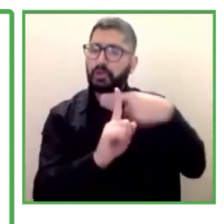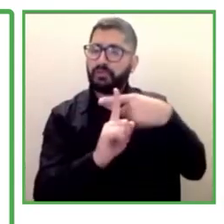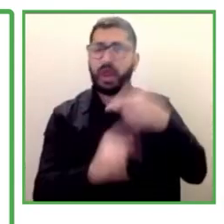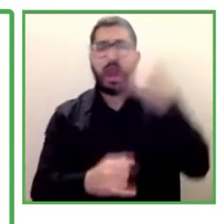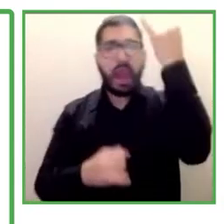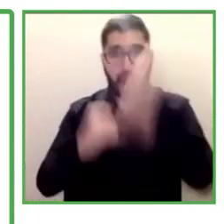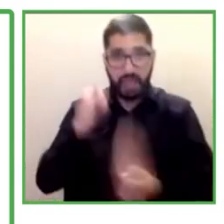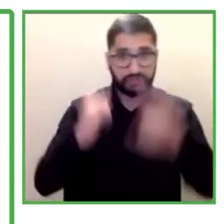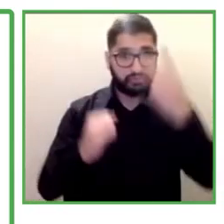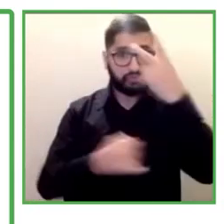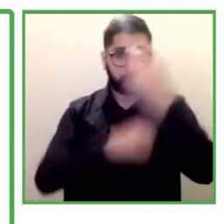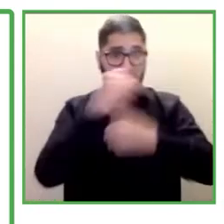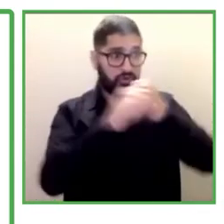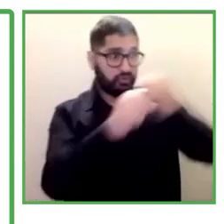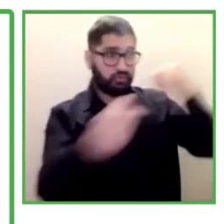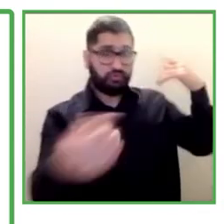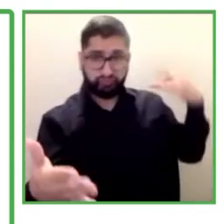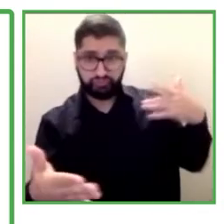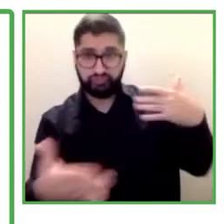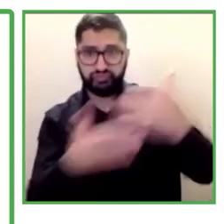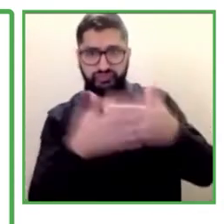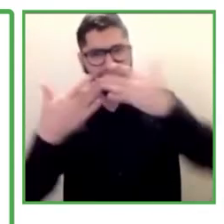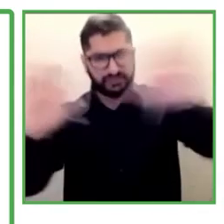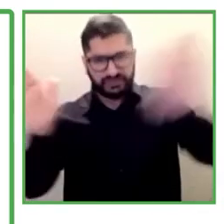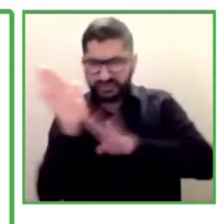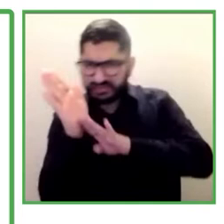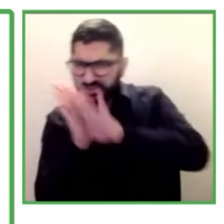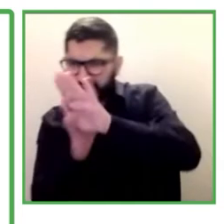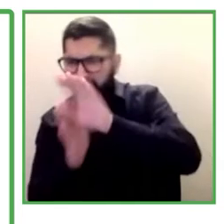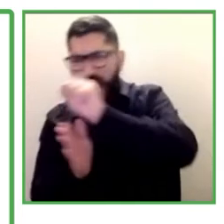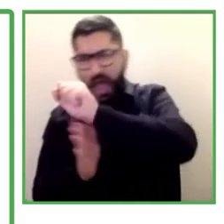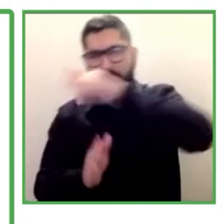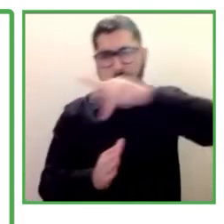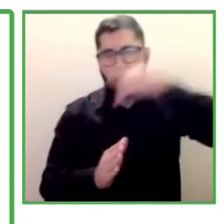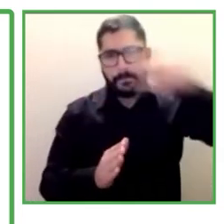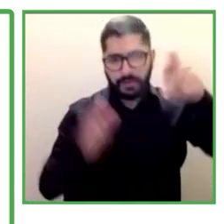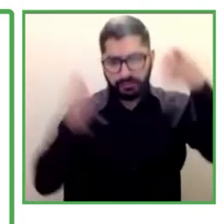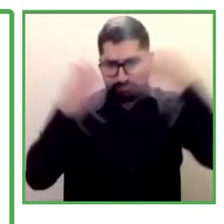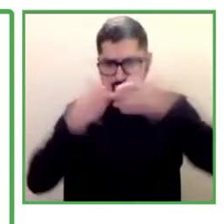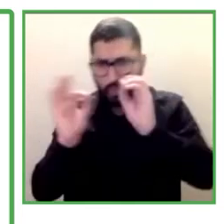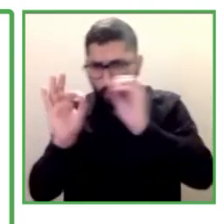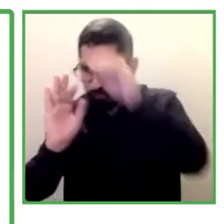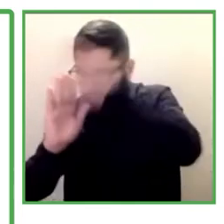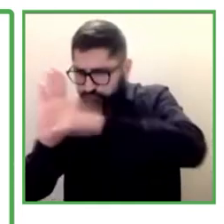desarrollado una aplicación que está disponible en Google Store y en Apple también.